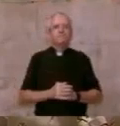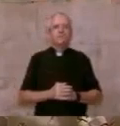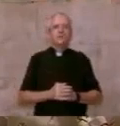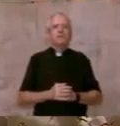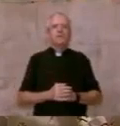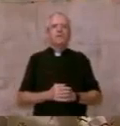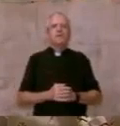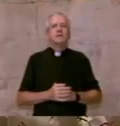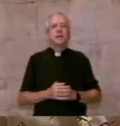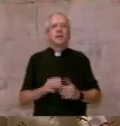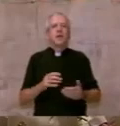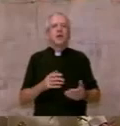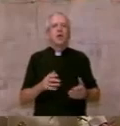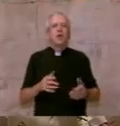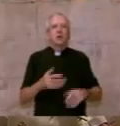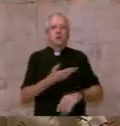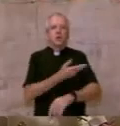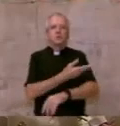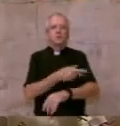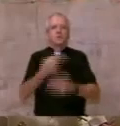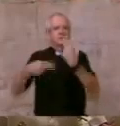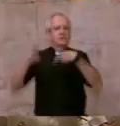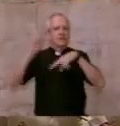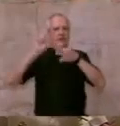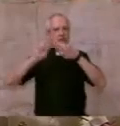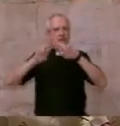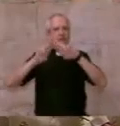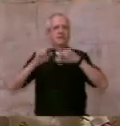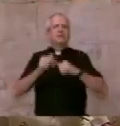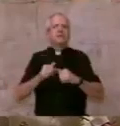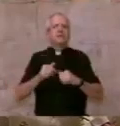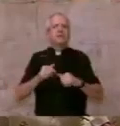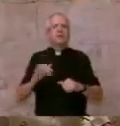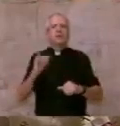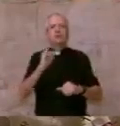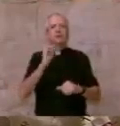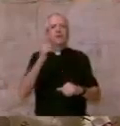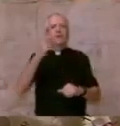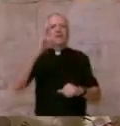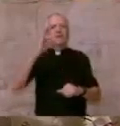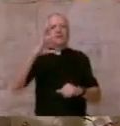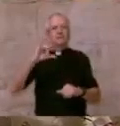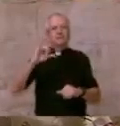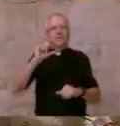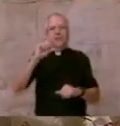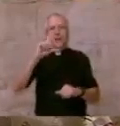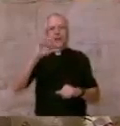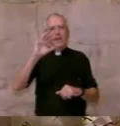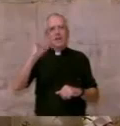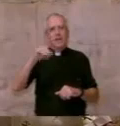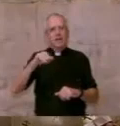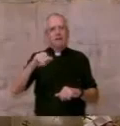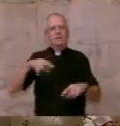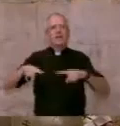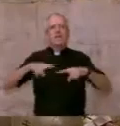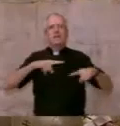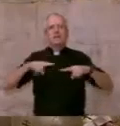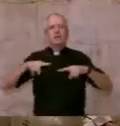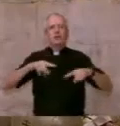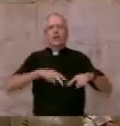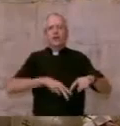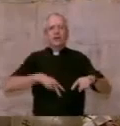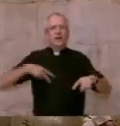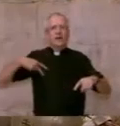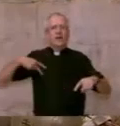del conseller d'Interior de la Generalitat de Catalunya, Joan Ignasi Elena, del director general de